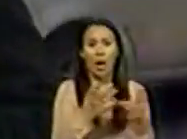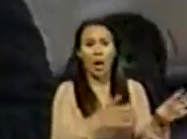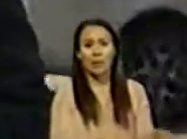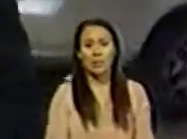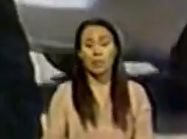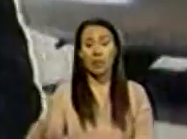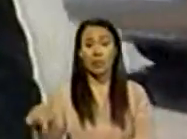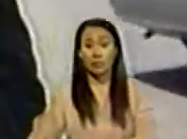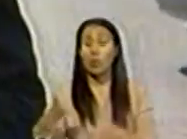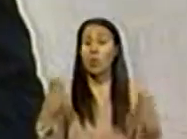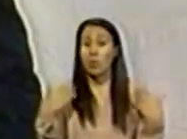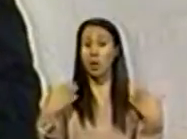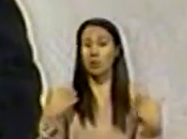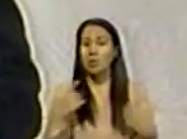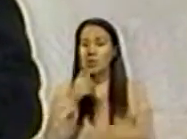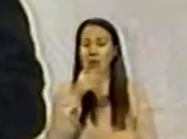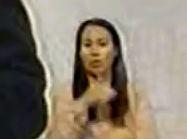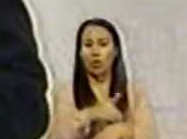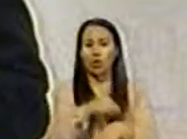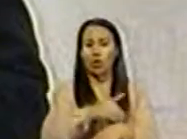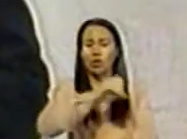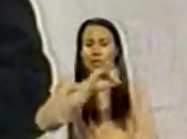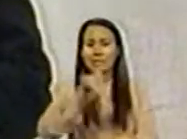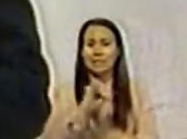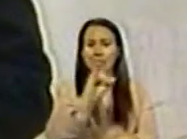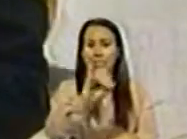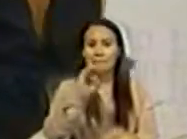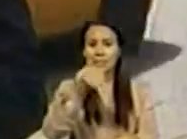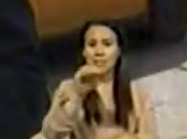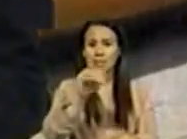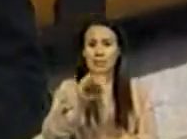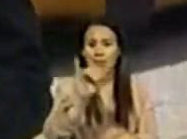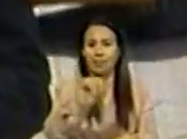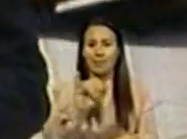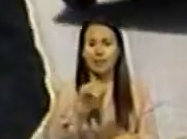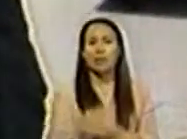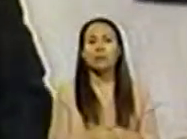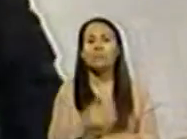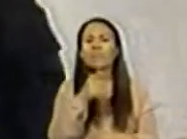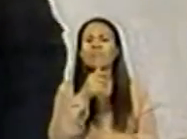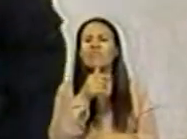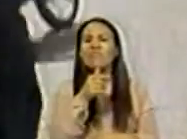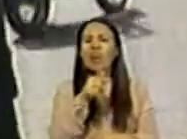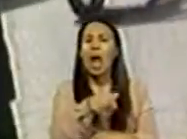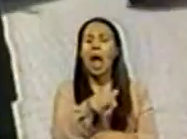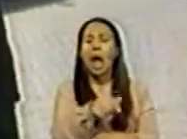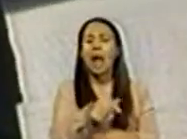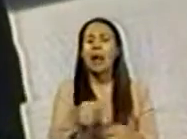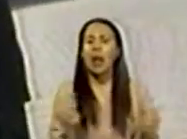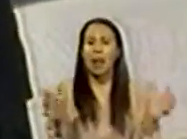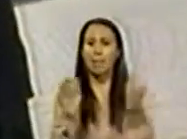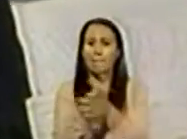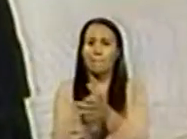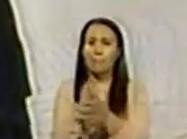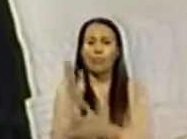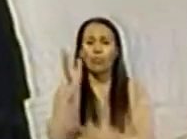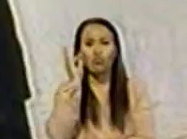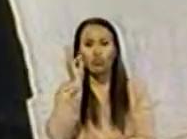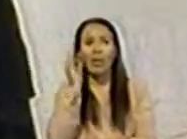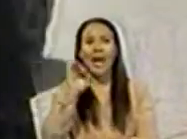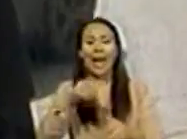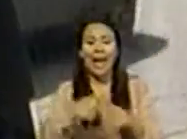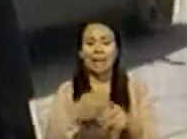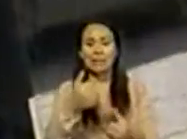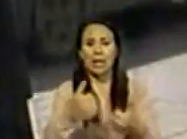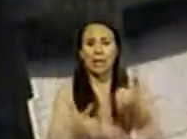Guayaquil. Su titular, el doctor Jimmy Salazar, cónyuge de una de las procesadas y además ex candidato a la prefectura del Guayas por el